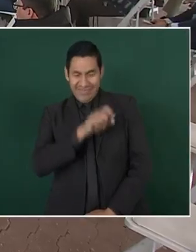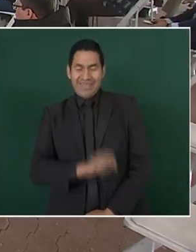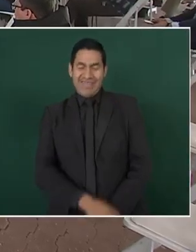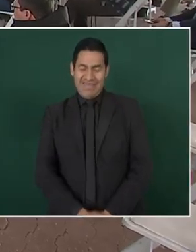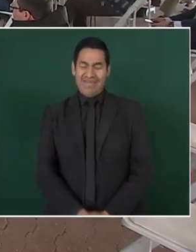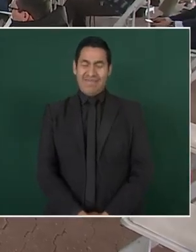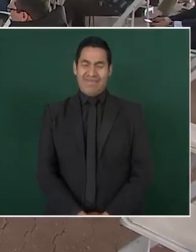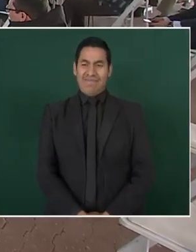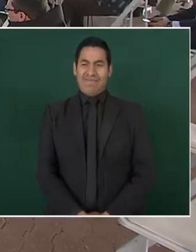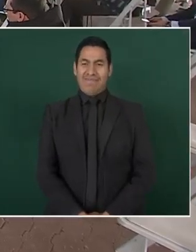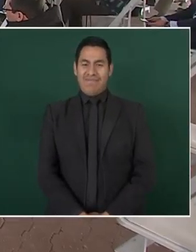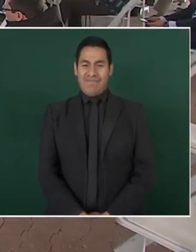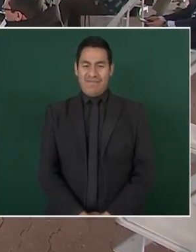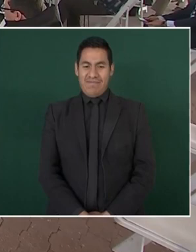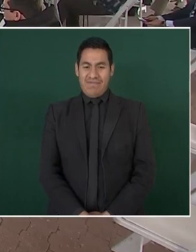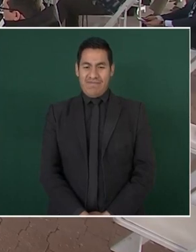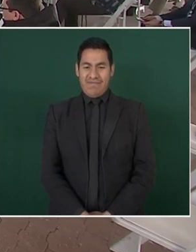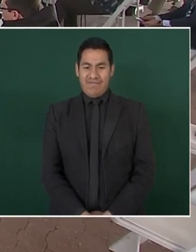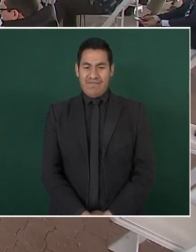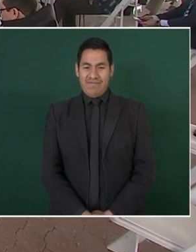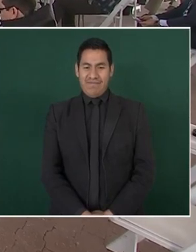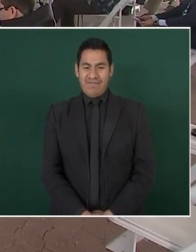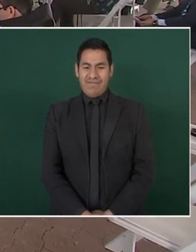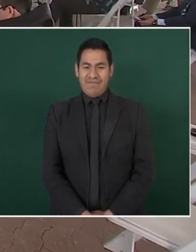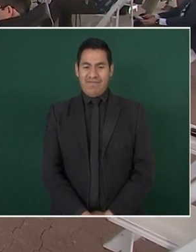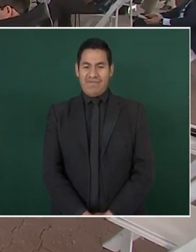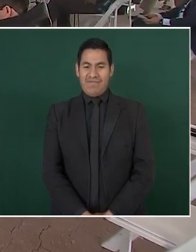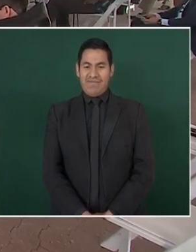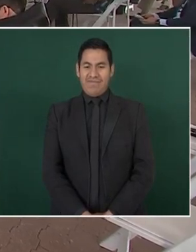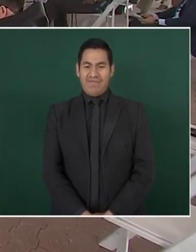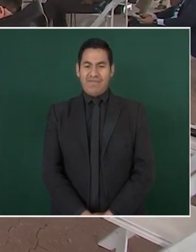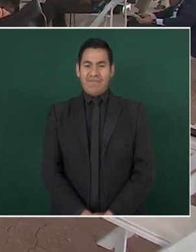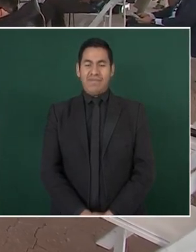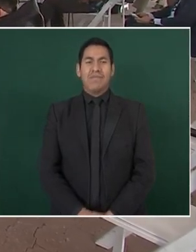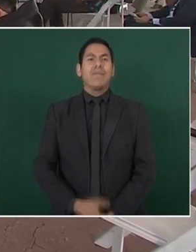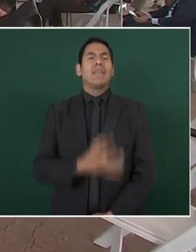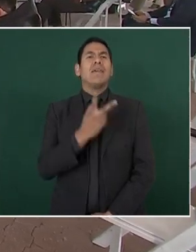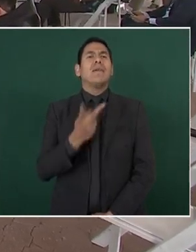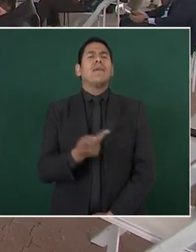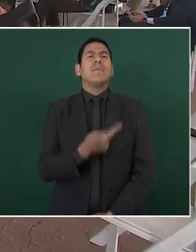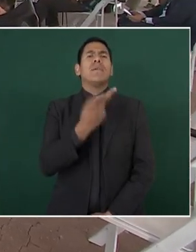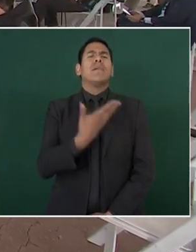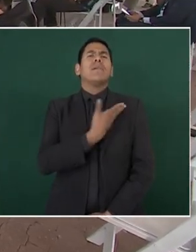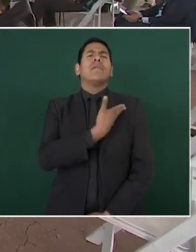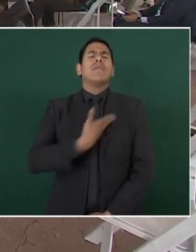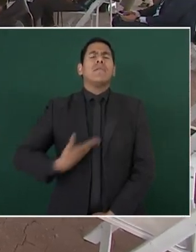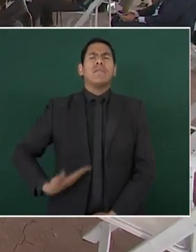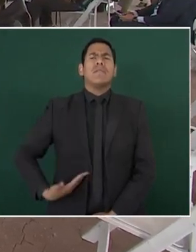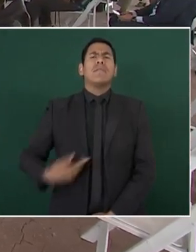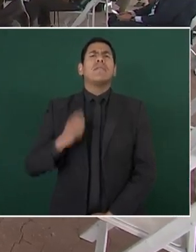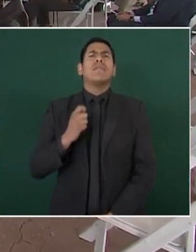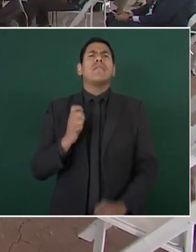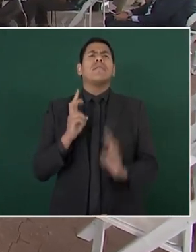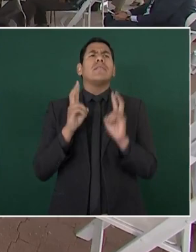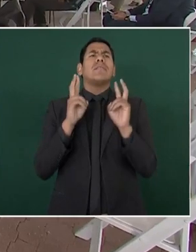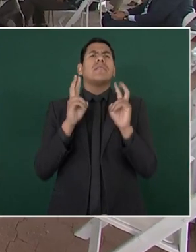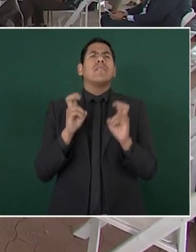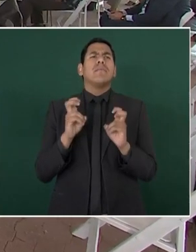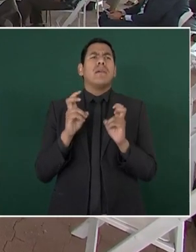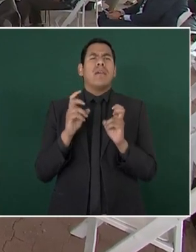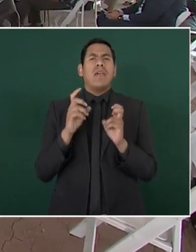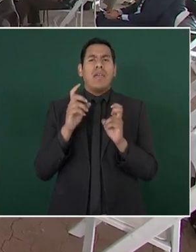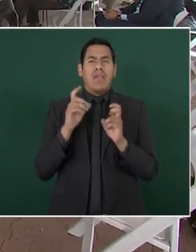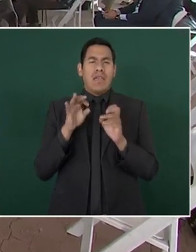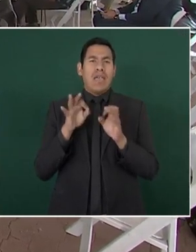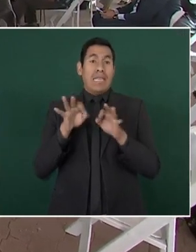Presidente, presidente. Ahorita contestamos. Presidente, preguntarle sobre el tema de la jornada laboral de 40